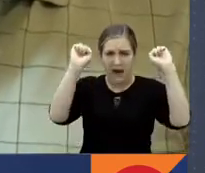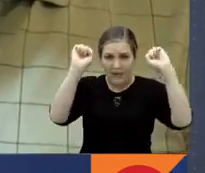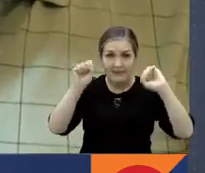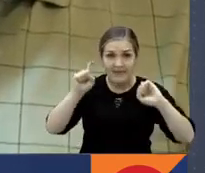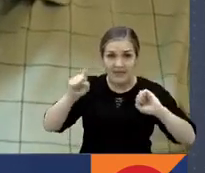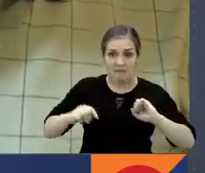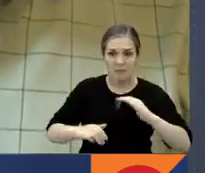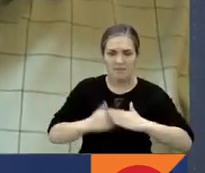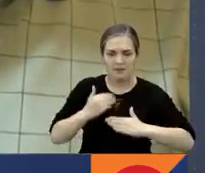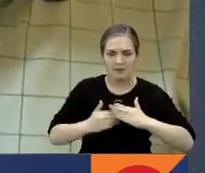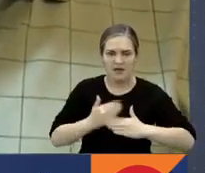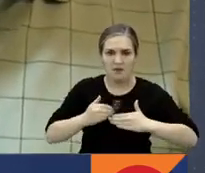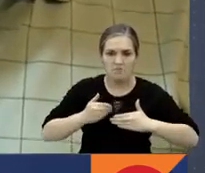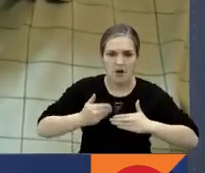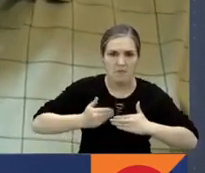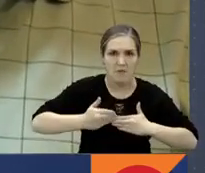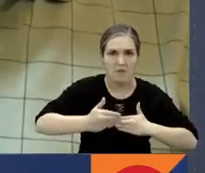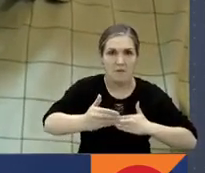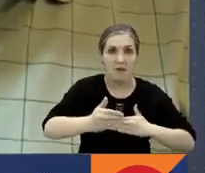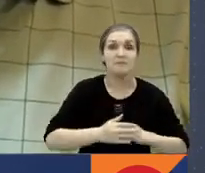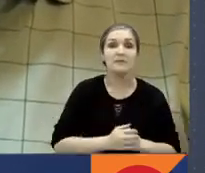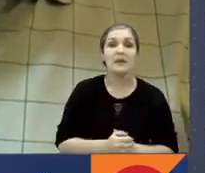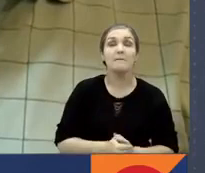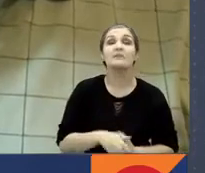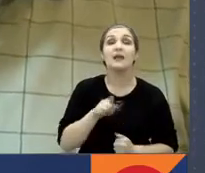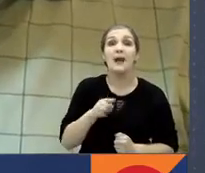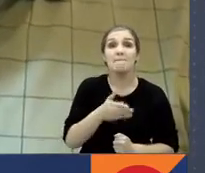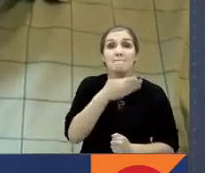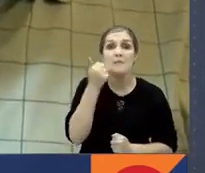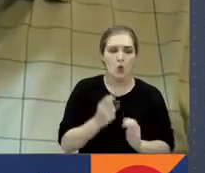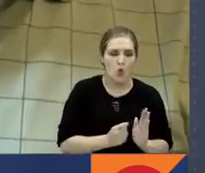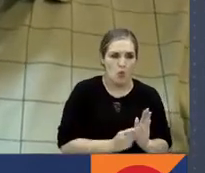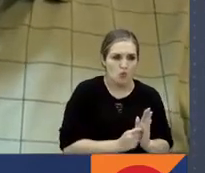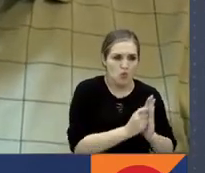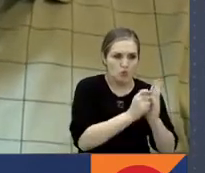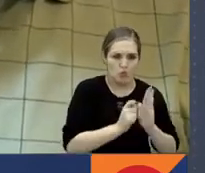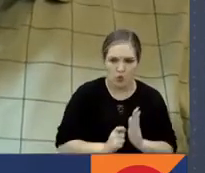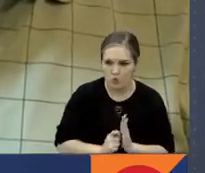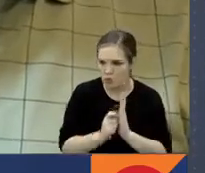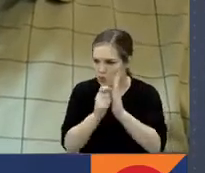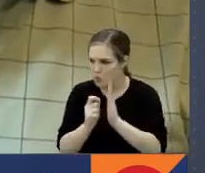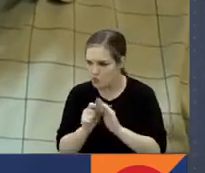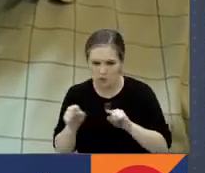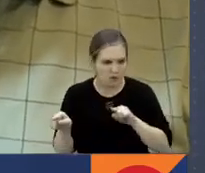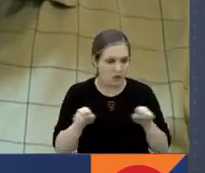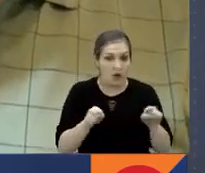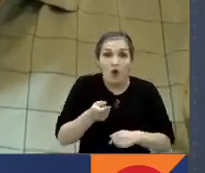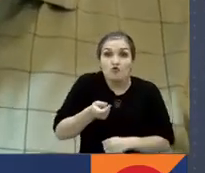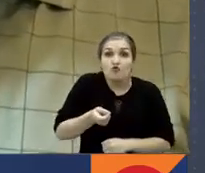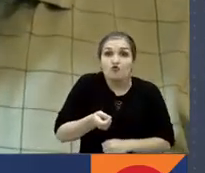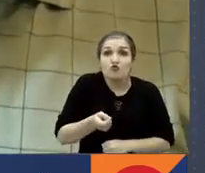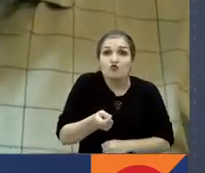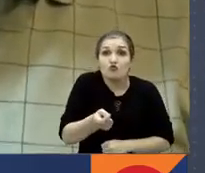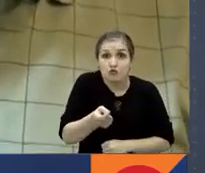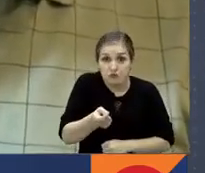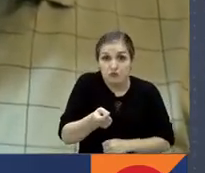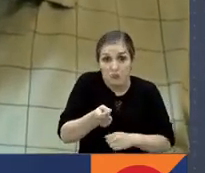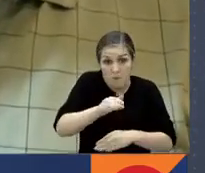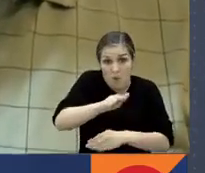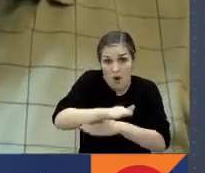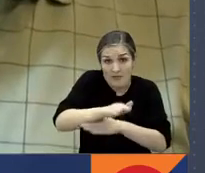su actividad. Los 5 mejores registros. El pesaje oficial se hará hoy a las 5:50 de la tarde, hora local.